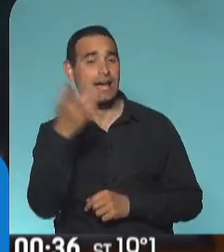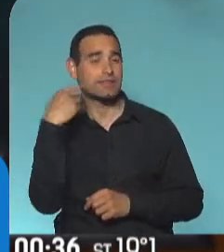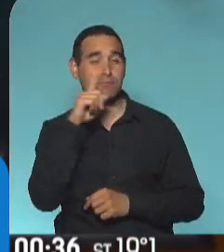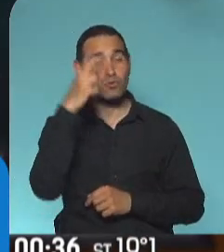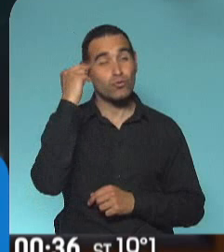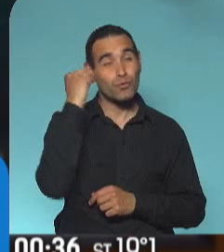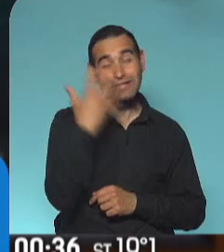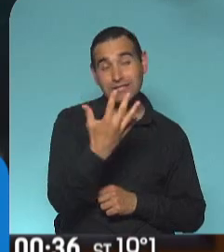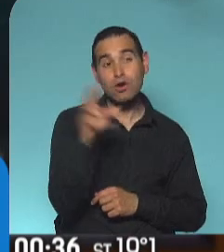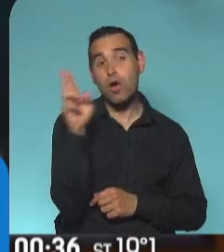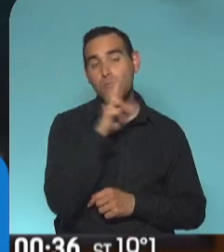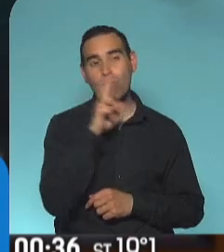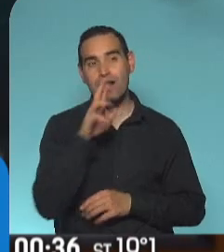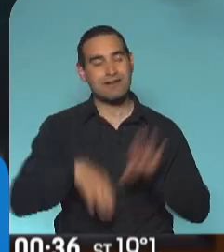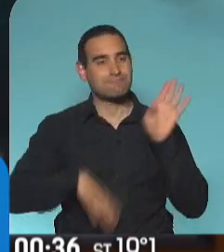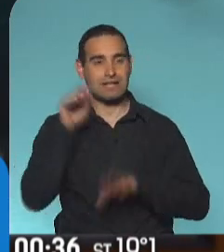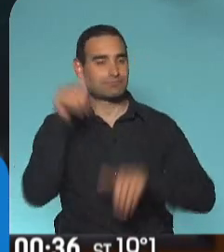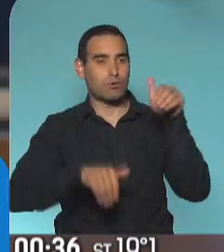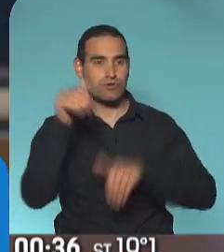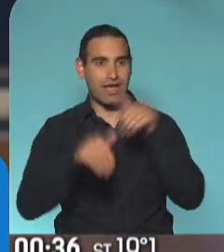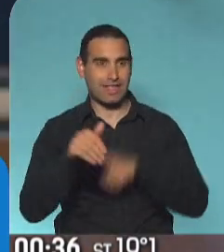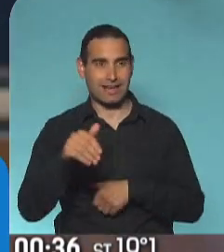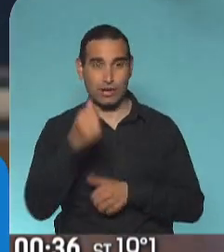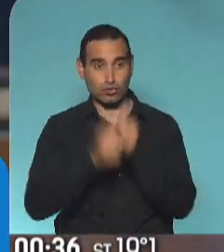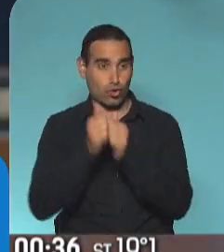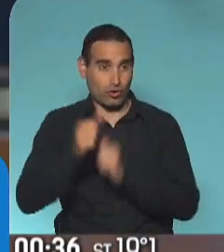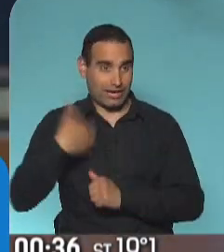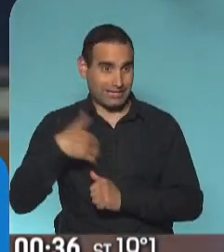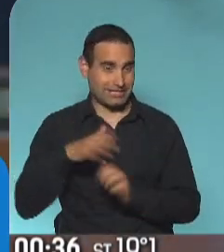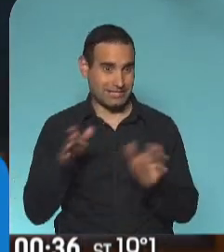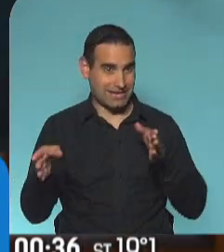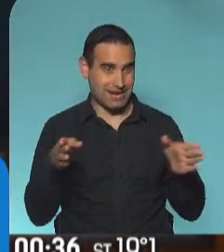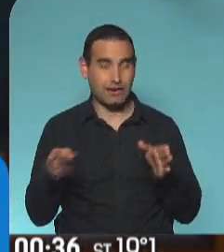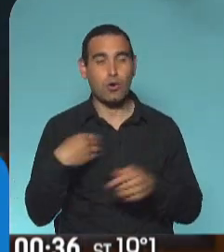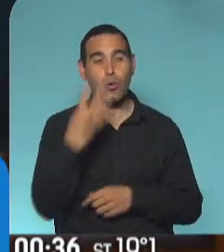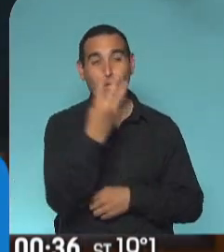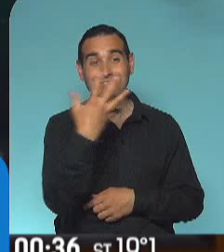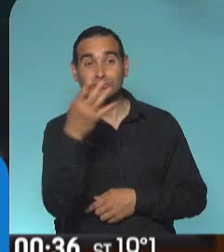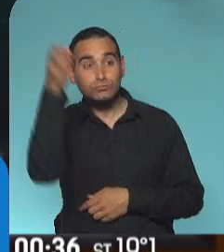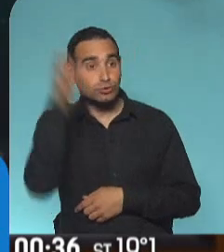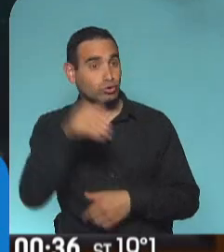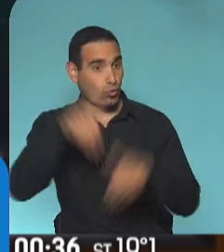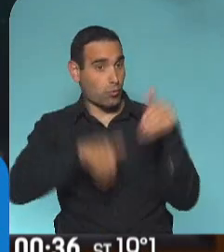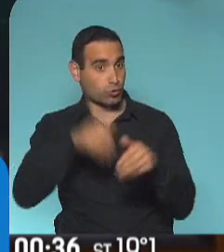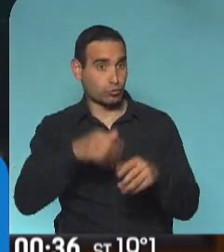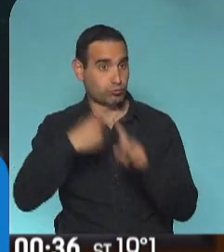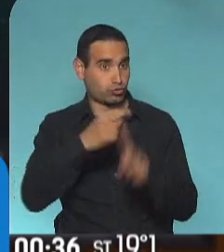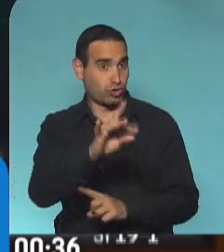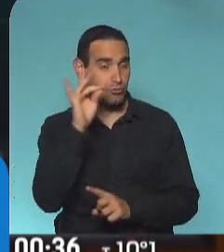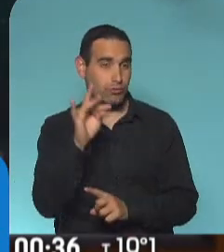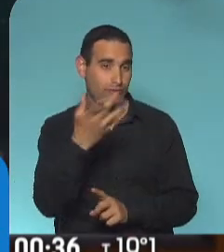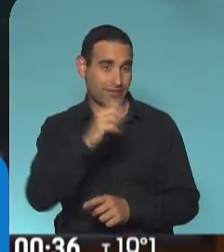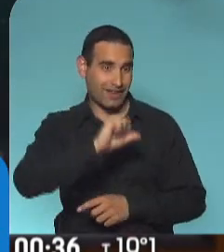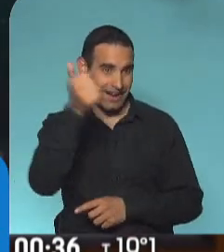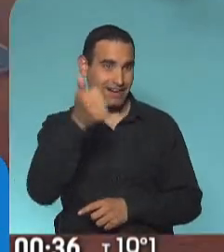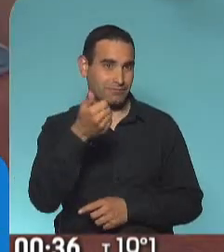fue la mujer más votada de la historia argentina hasta ese momento, Ah, mira. con el 45% de los votos, cuando ganó No lo como